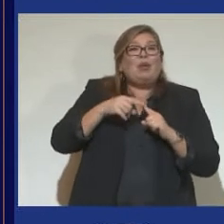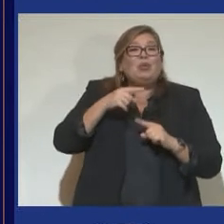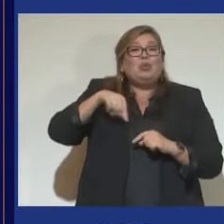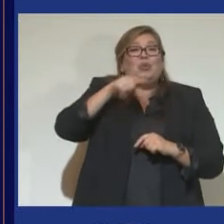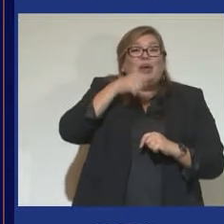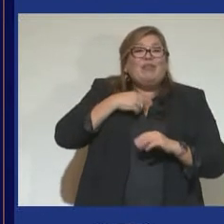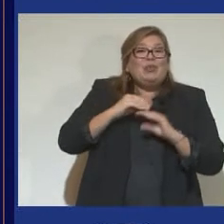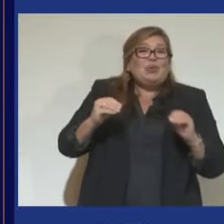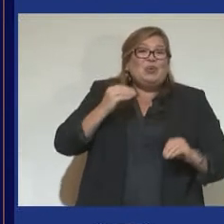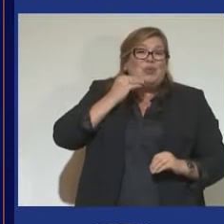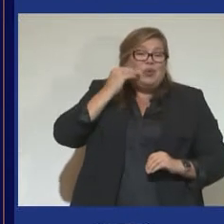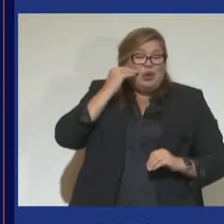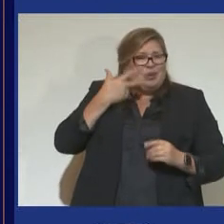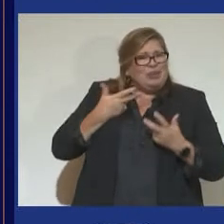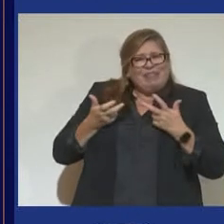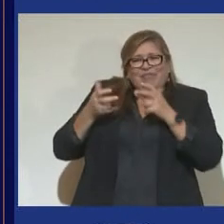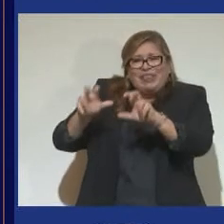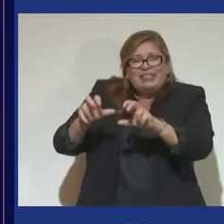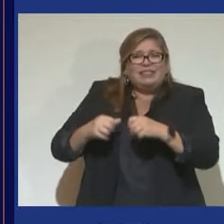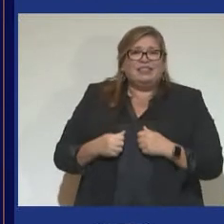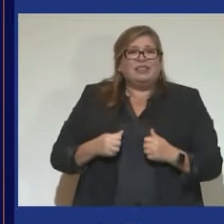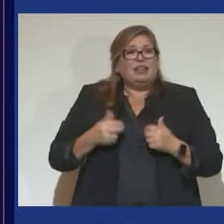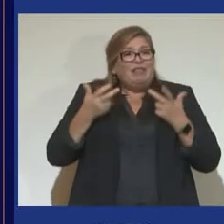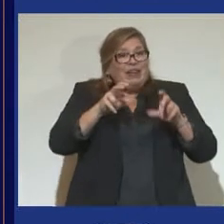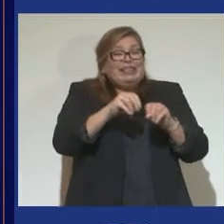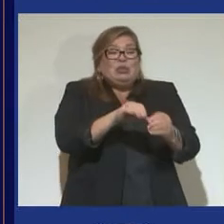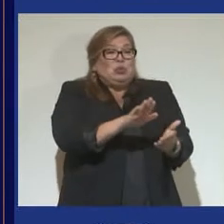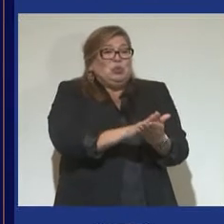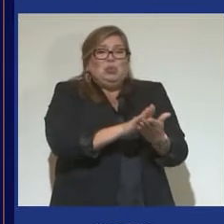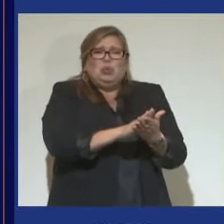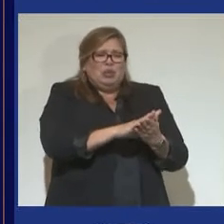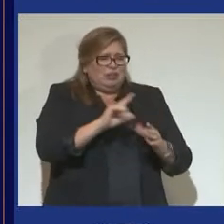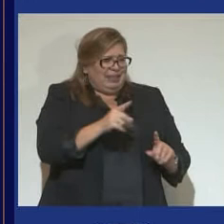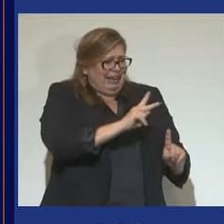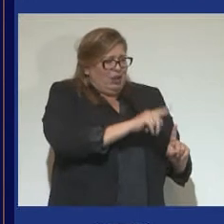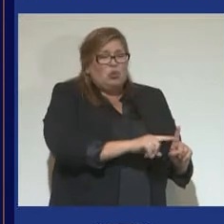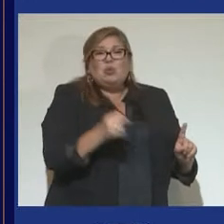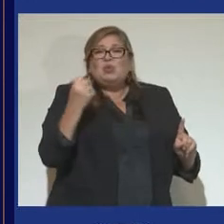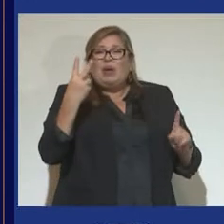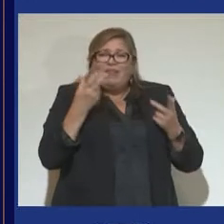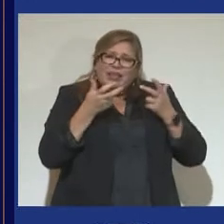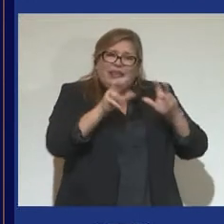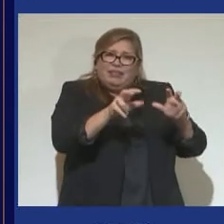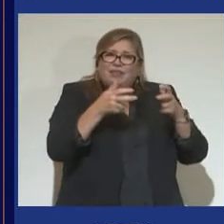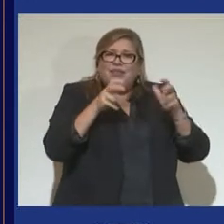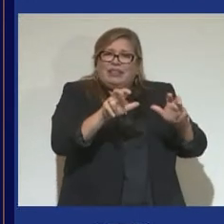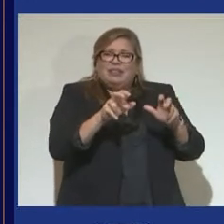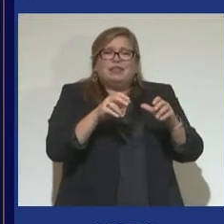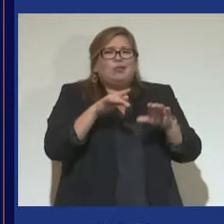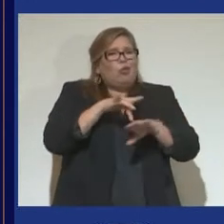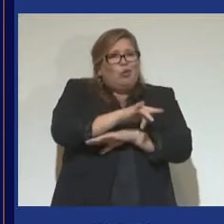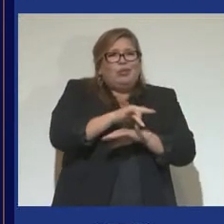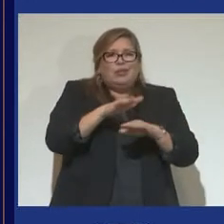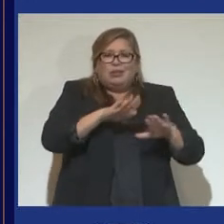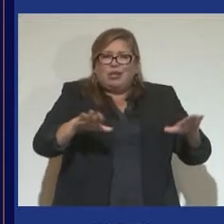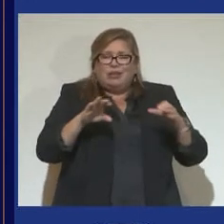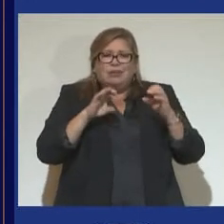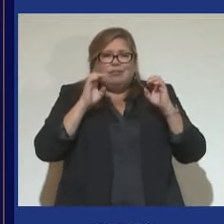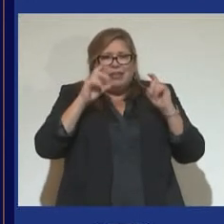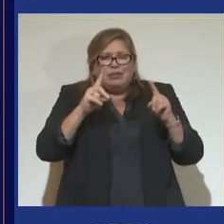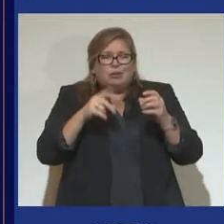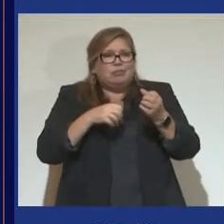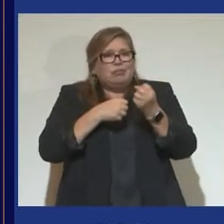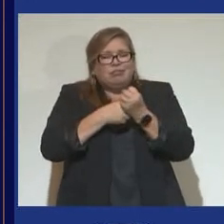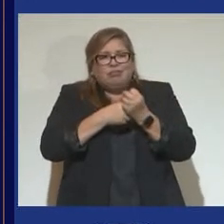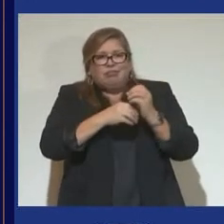resolver problemas de personas desalojadas también desalojadas también los las escuelas educación infantil